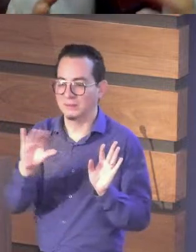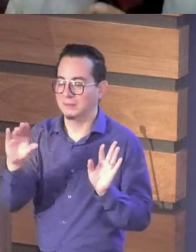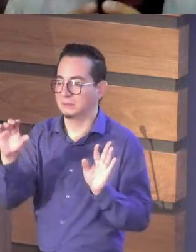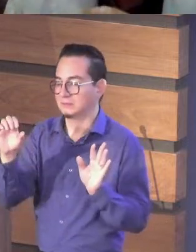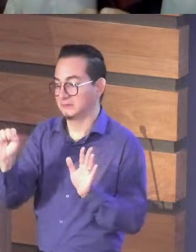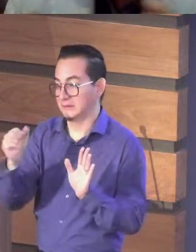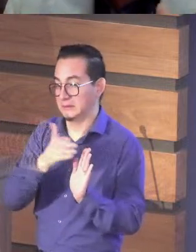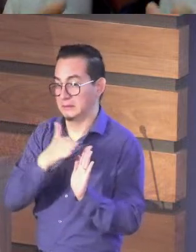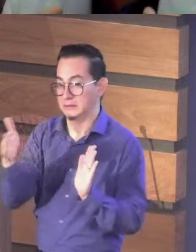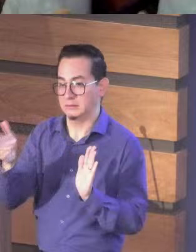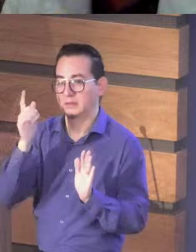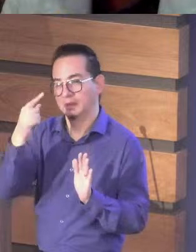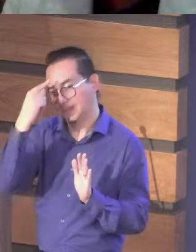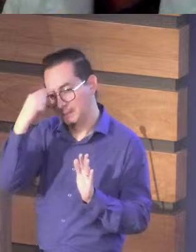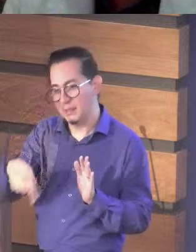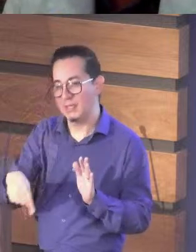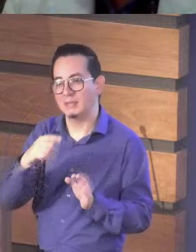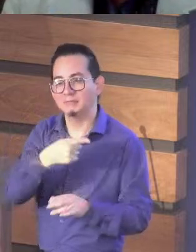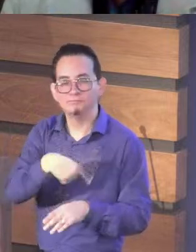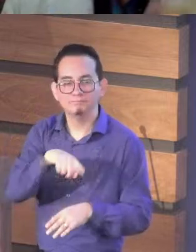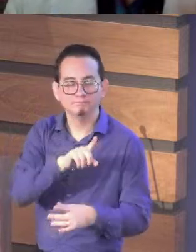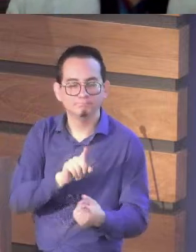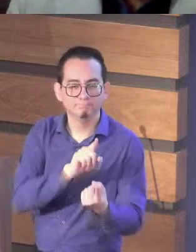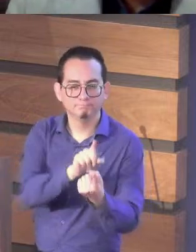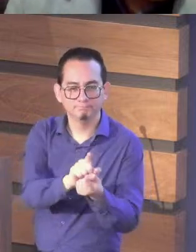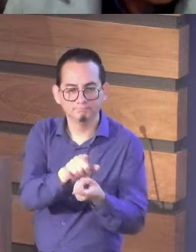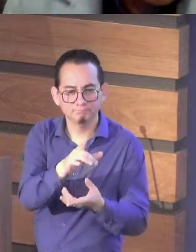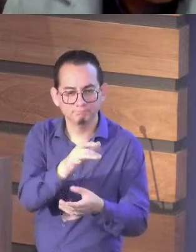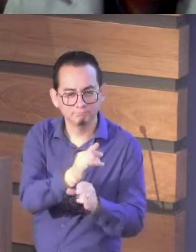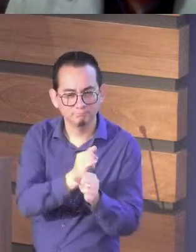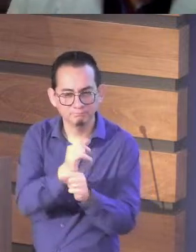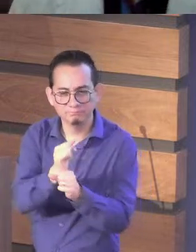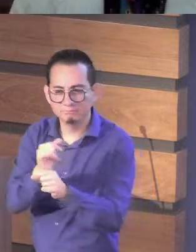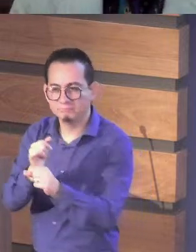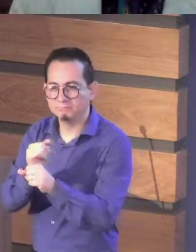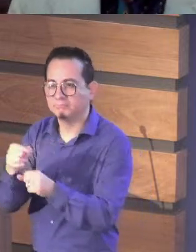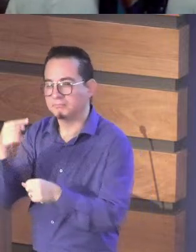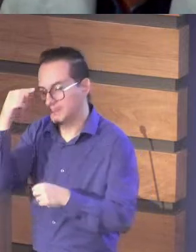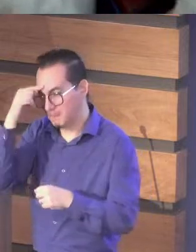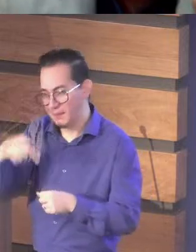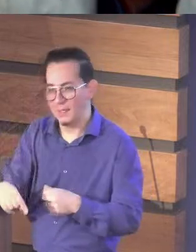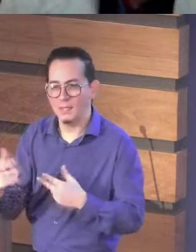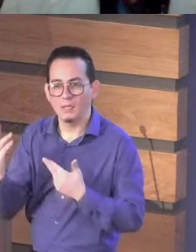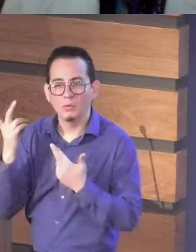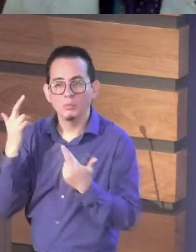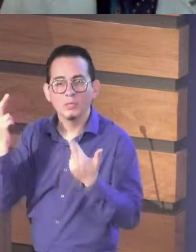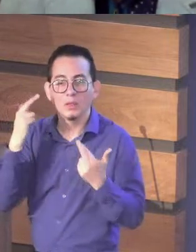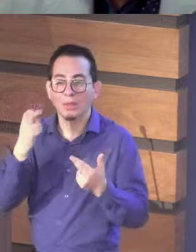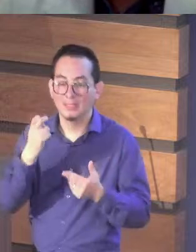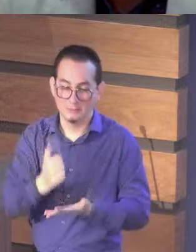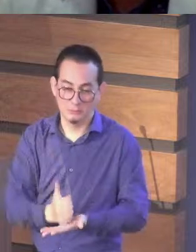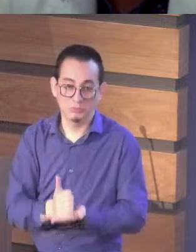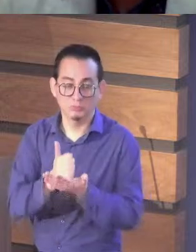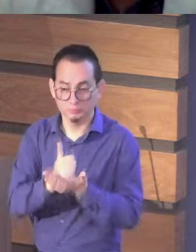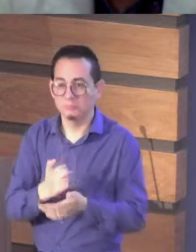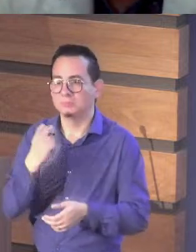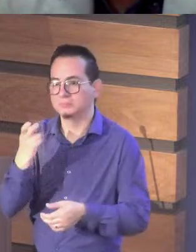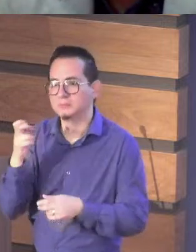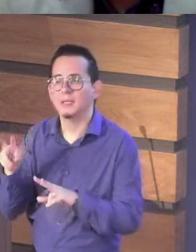una asociación entre estos trabajadores y la exposición al ruido. Y bueno, esto es un tema muy